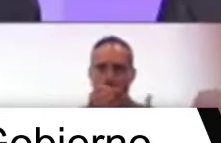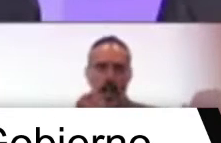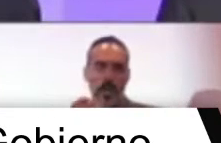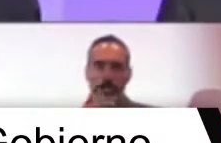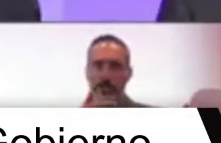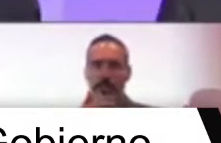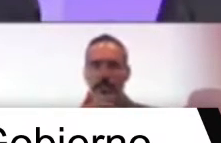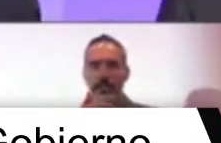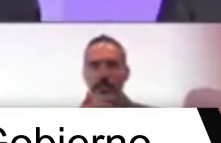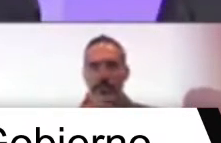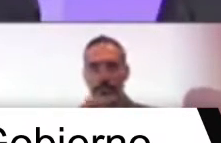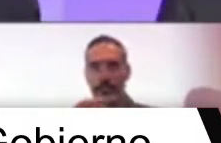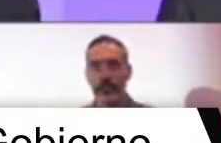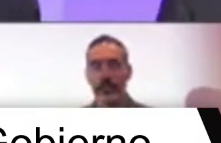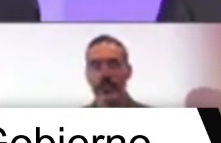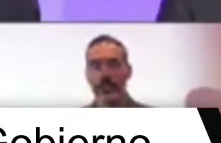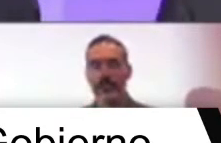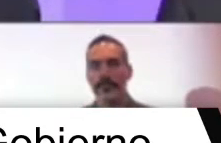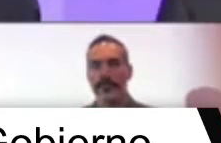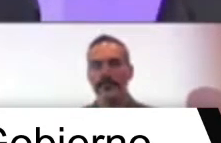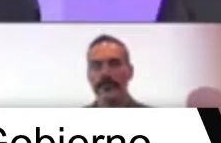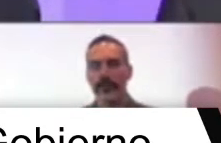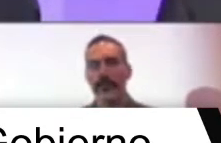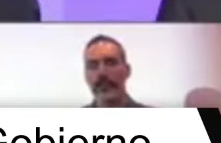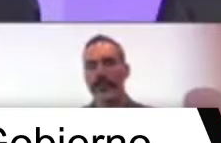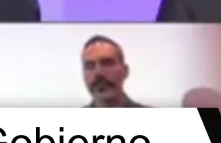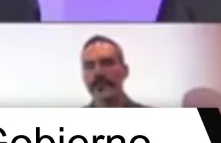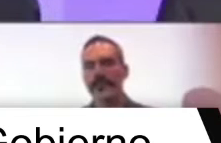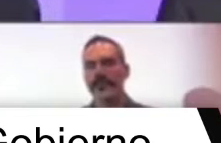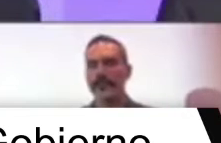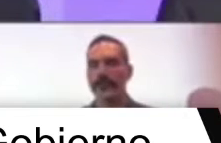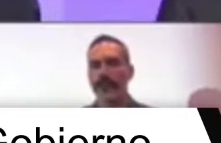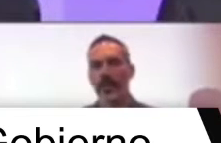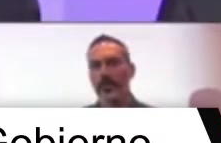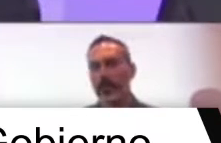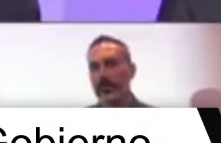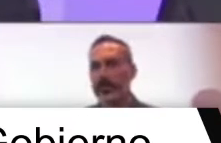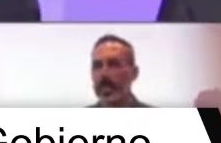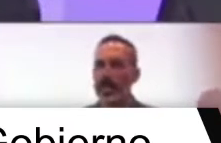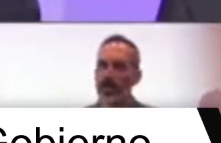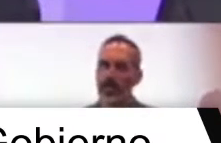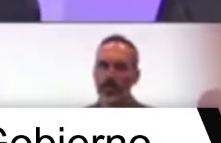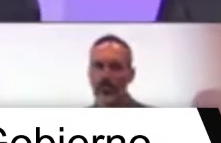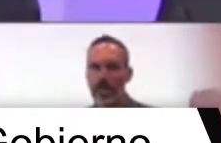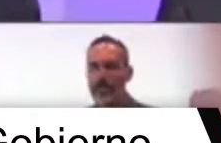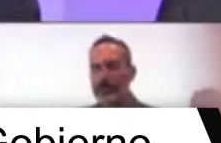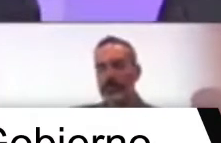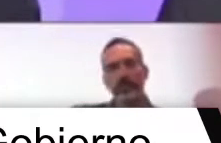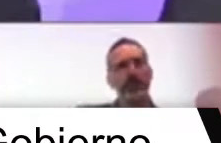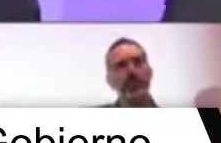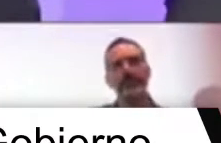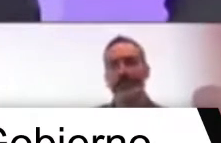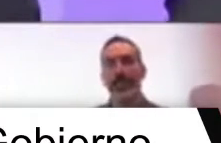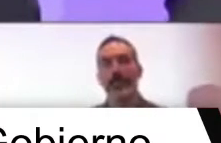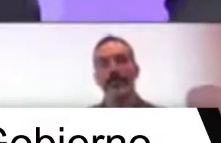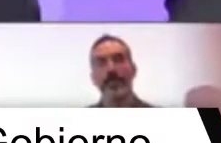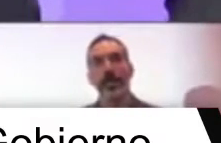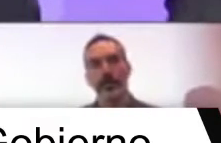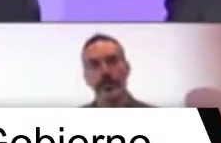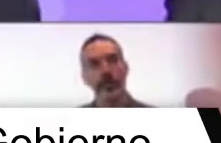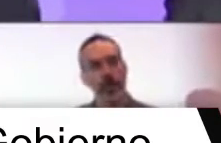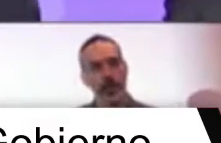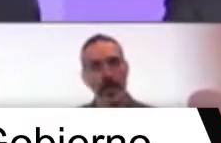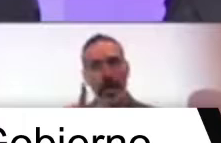grave problema que tenemos en nuestro país. Y como presidente municipal, alzo la mano desde